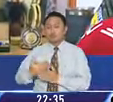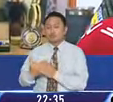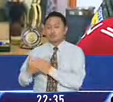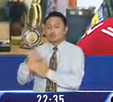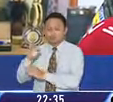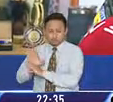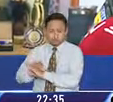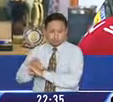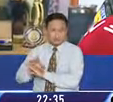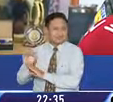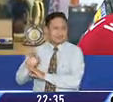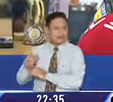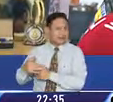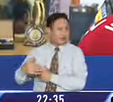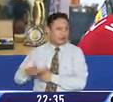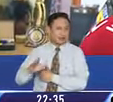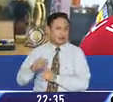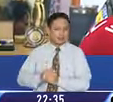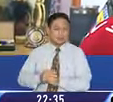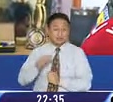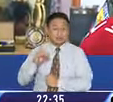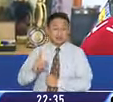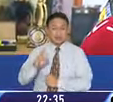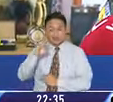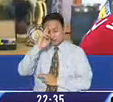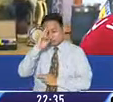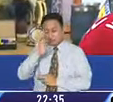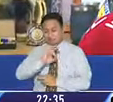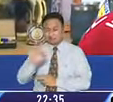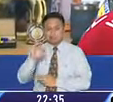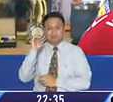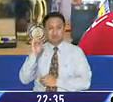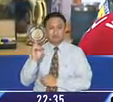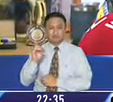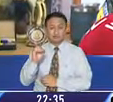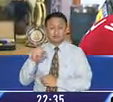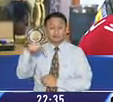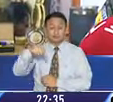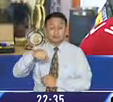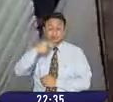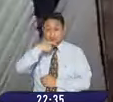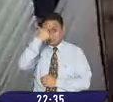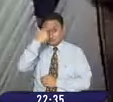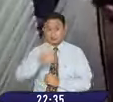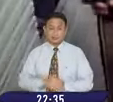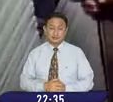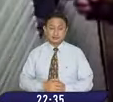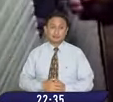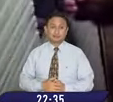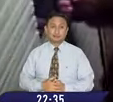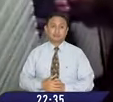de inconductas y vamos a mantener cero tolerancias a inconductas que manchen el nombre de la institución.